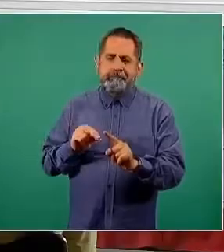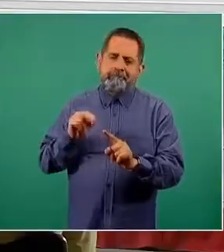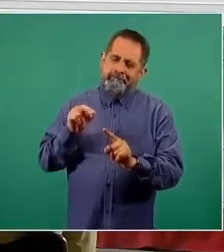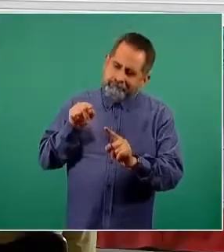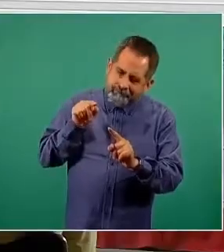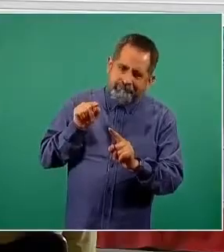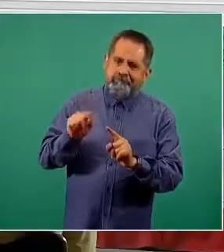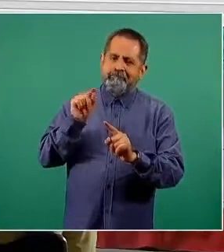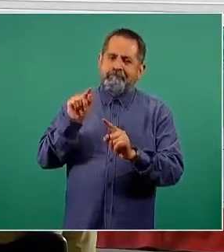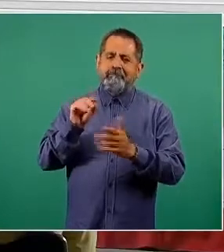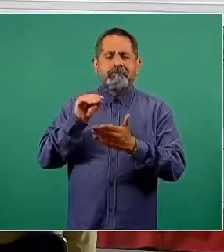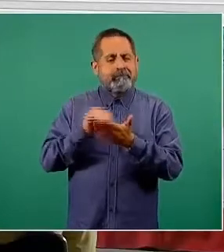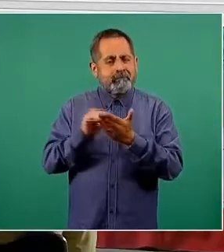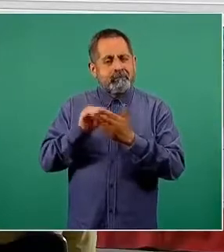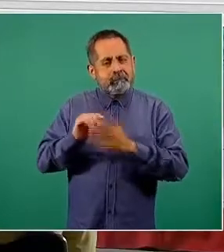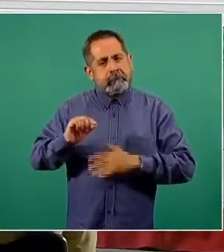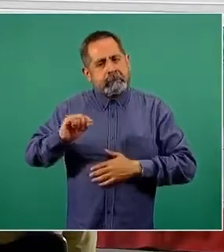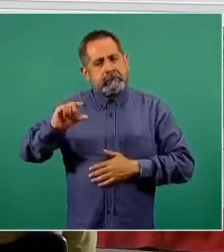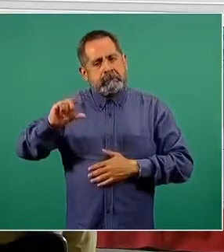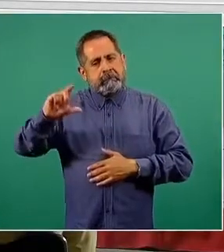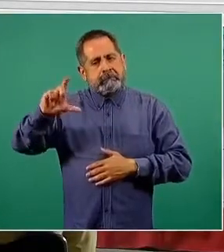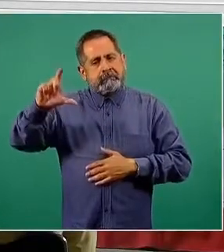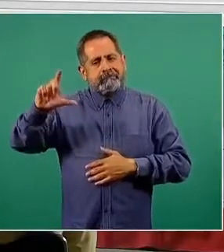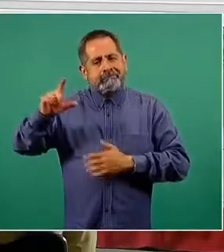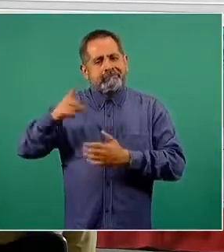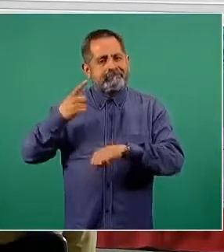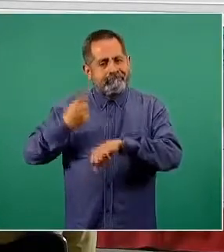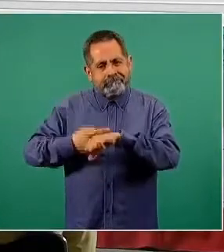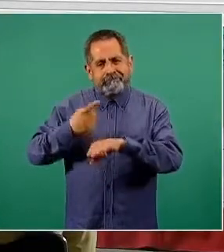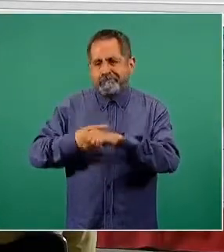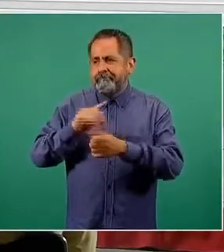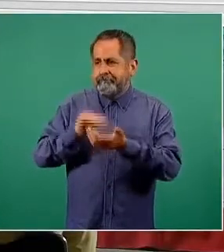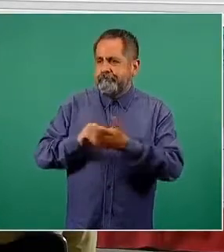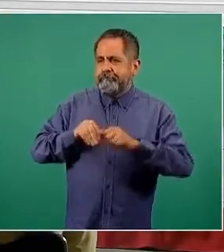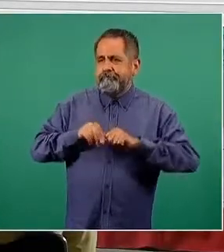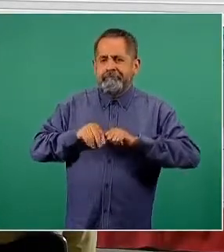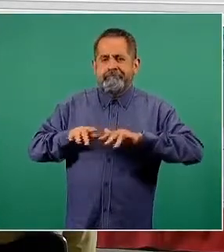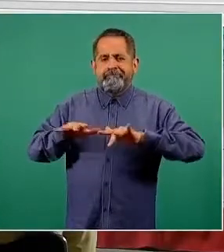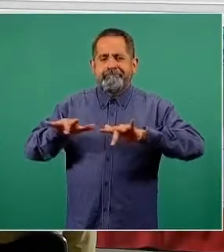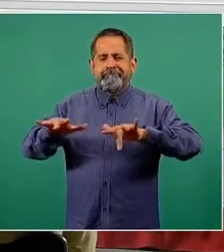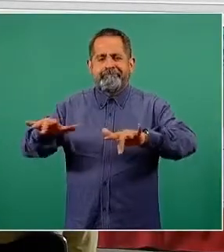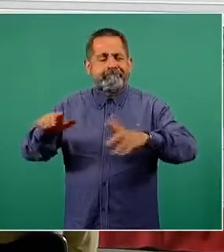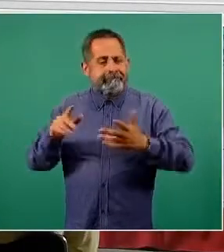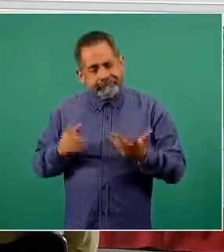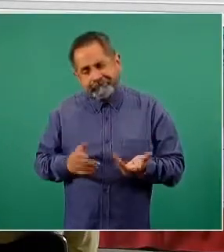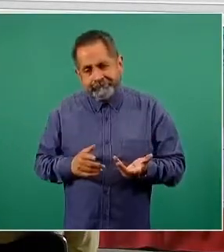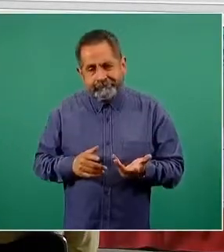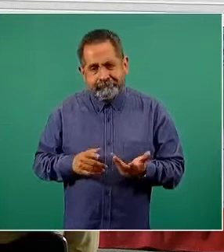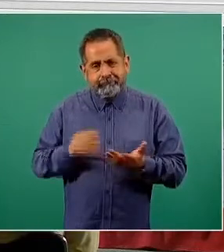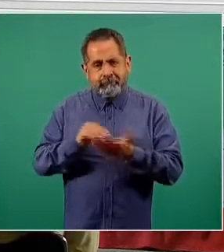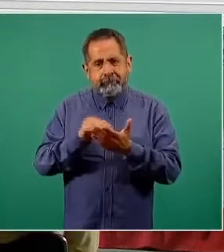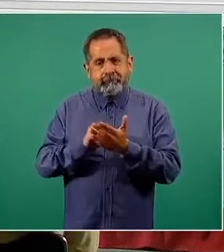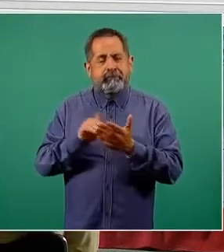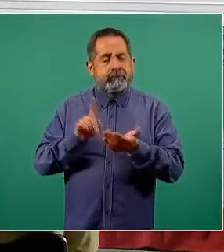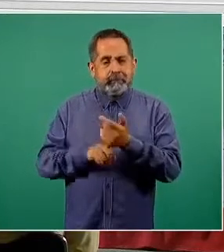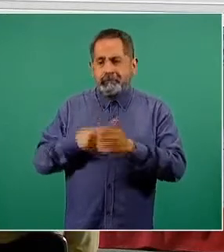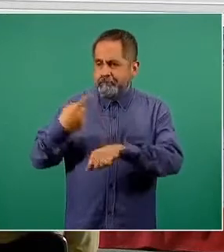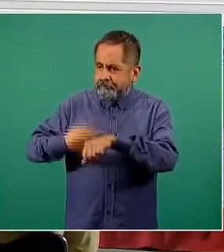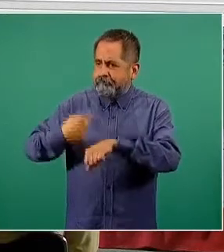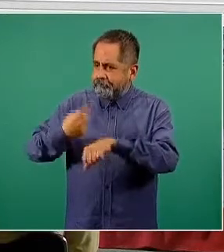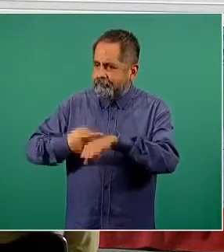abre con un incremento en su carga de enfermedad y por lo tanto una tendencia importante de